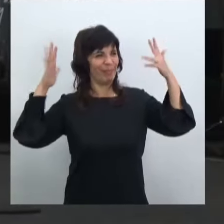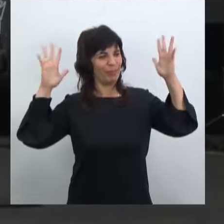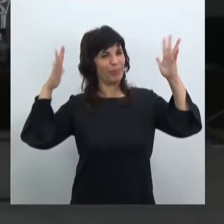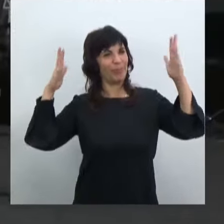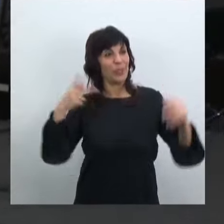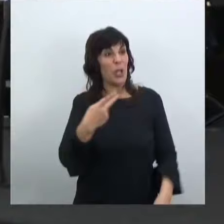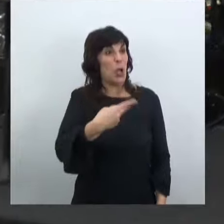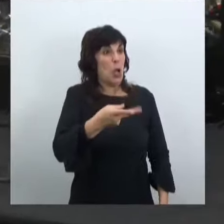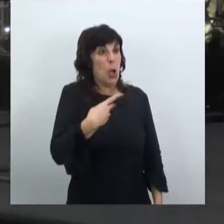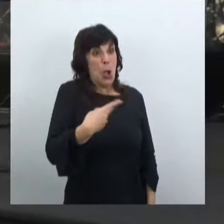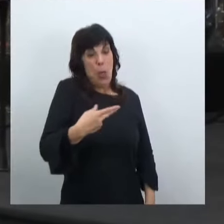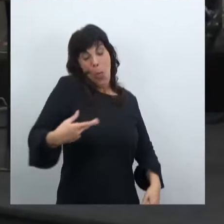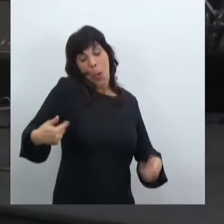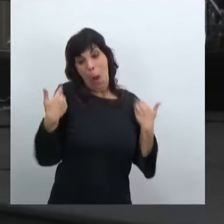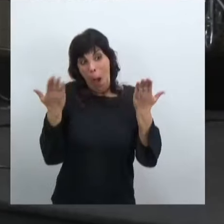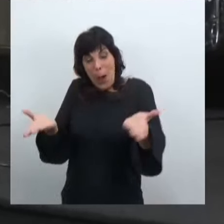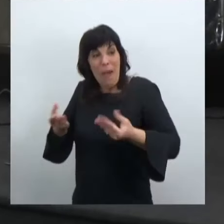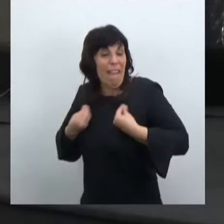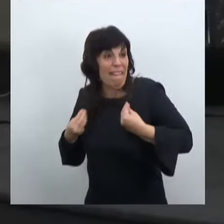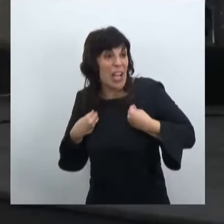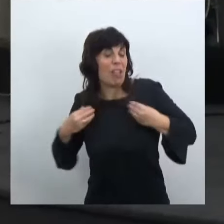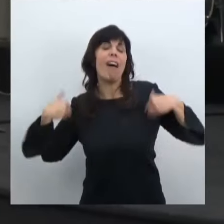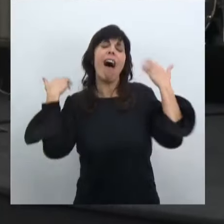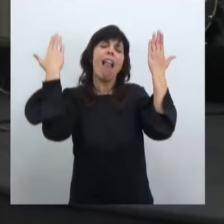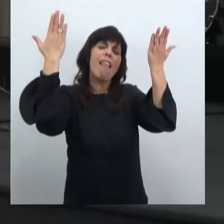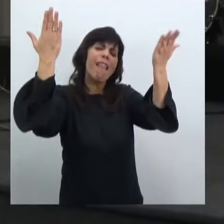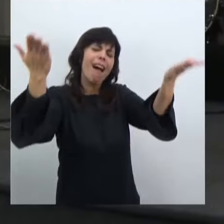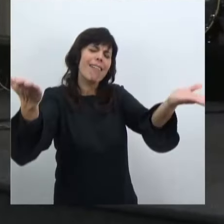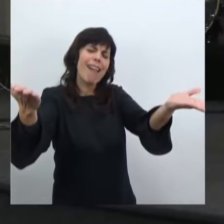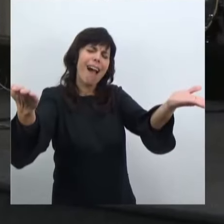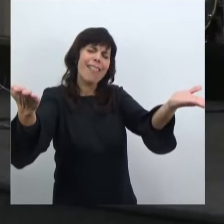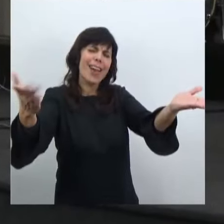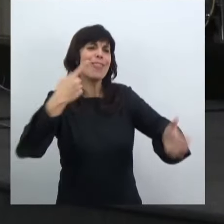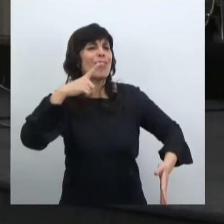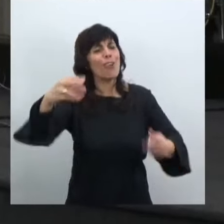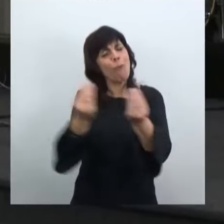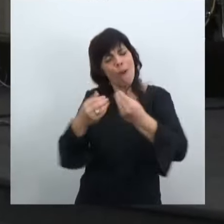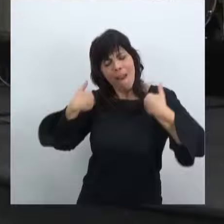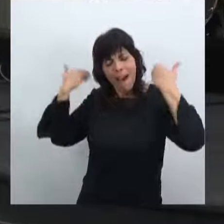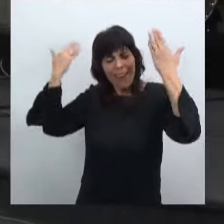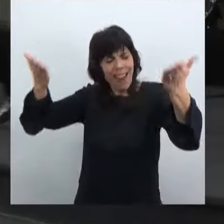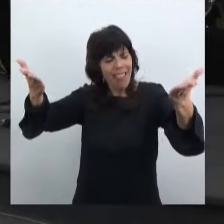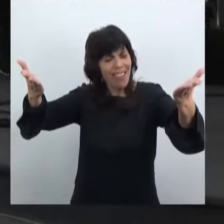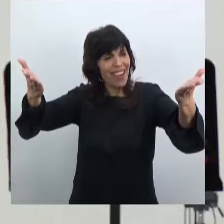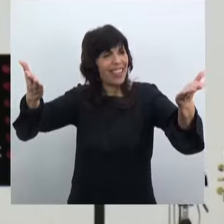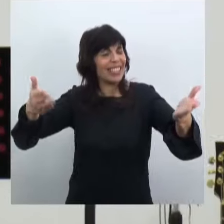Tú y yo vivimos bajo la gracia. ¡La gracia! ¡Di conmigo la gracia!